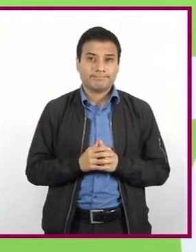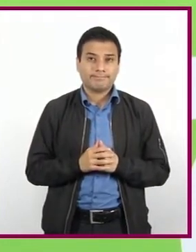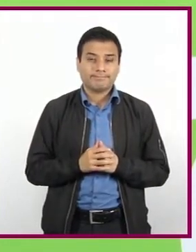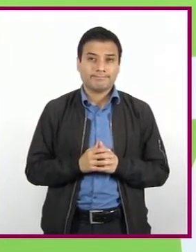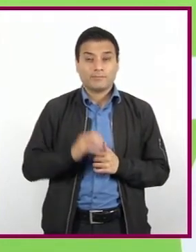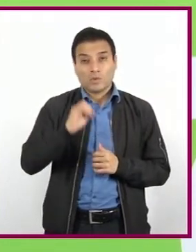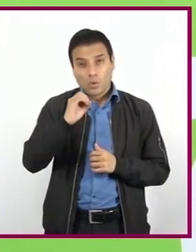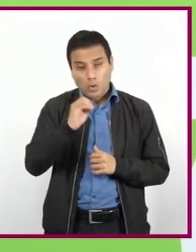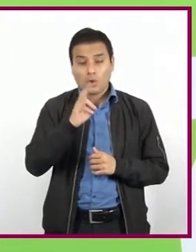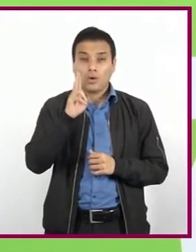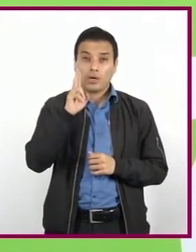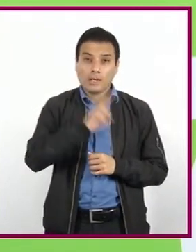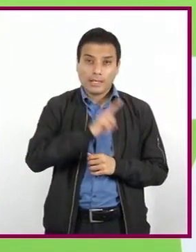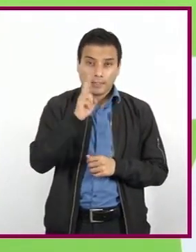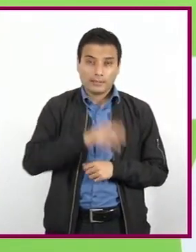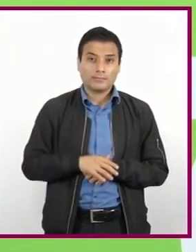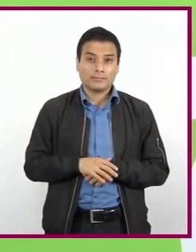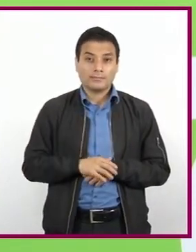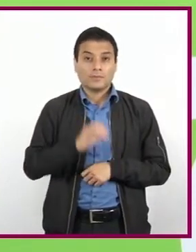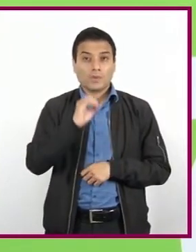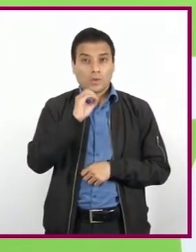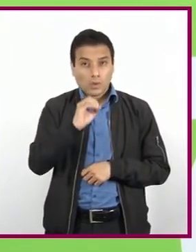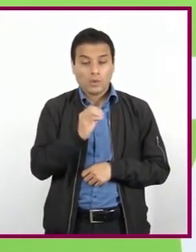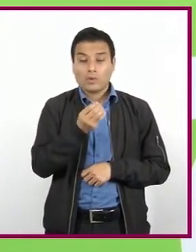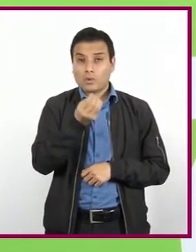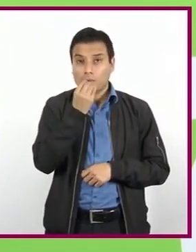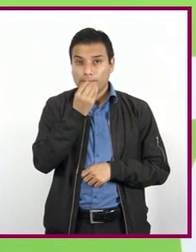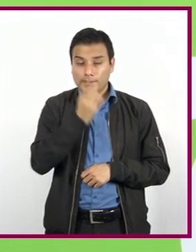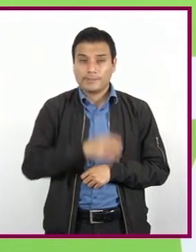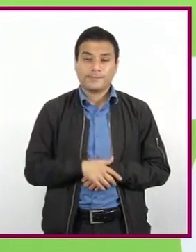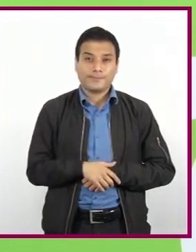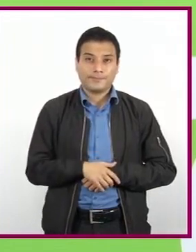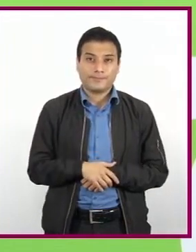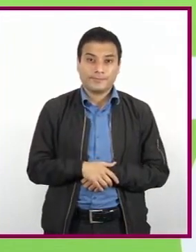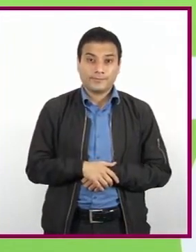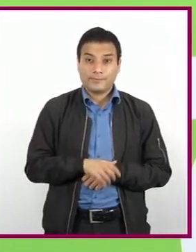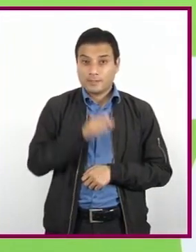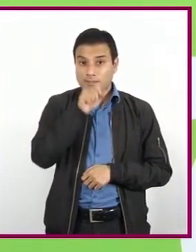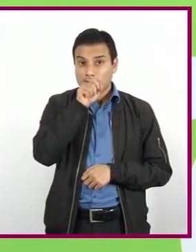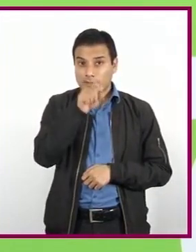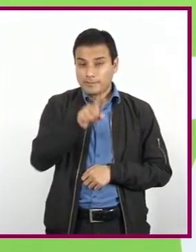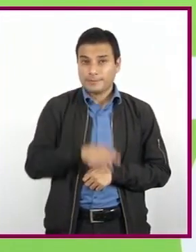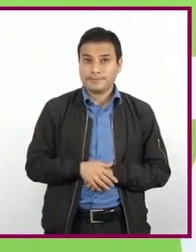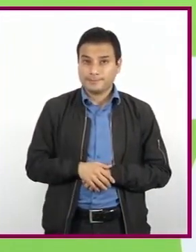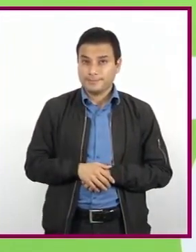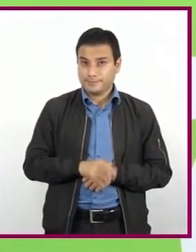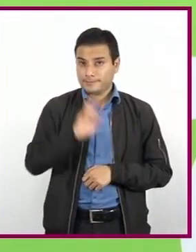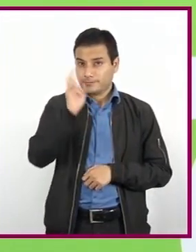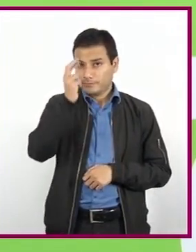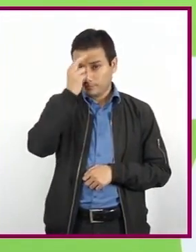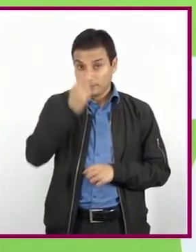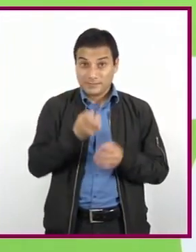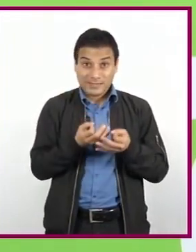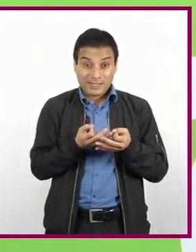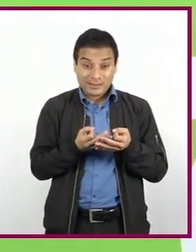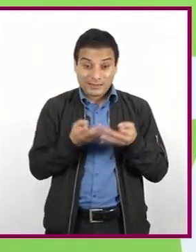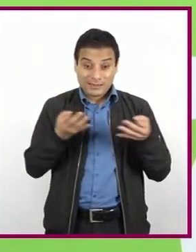el aire que respiramos o en los alimentos que ingerimos. Además, debemos recordar que la Tierra